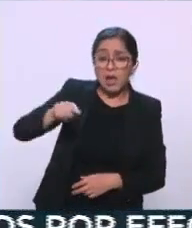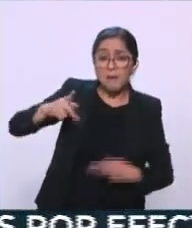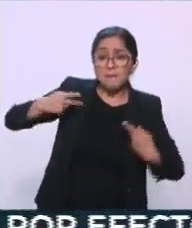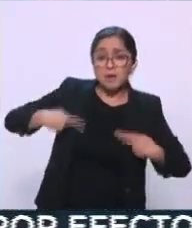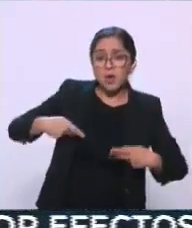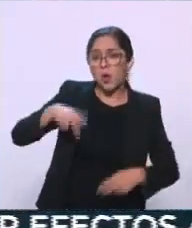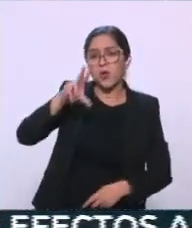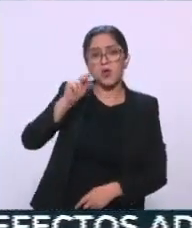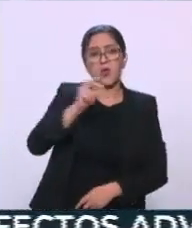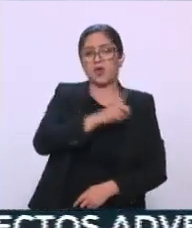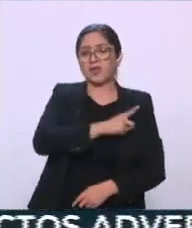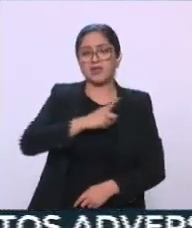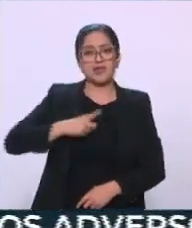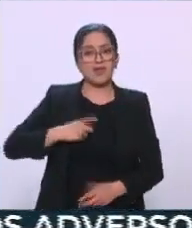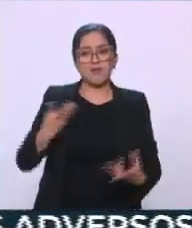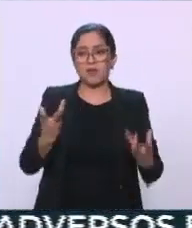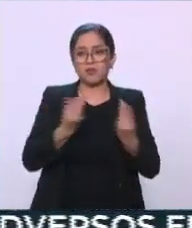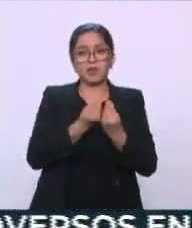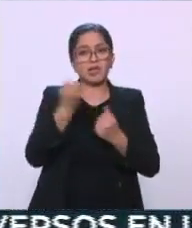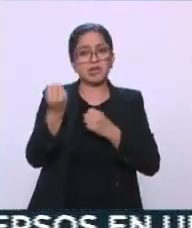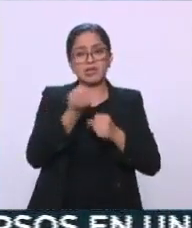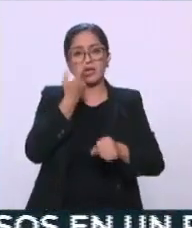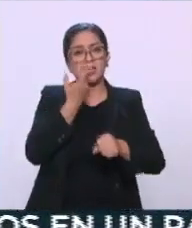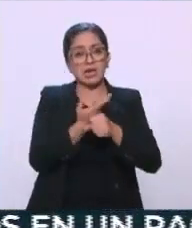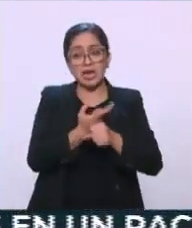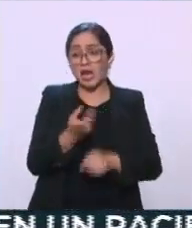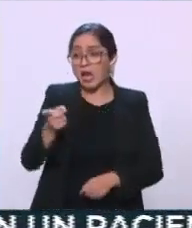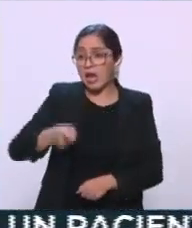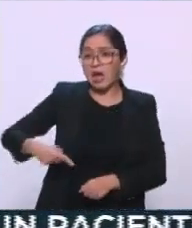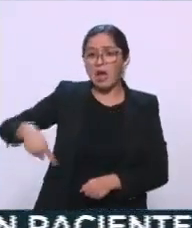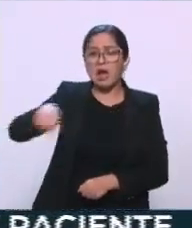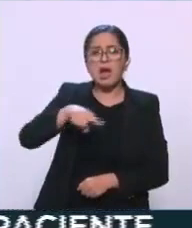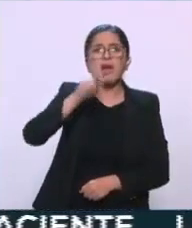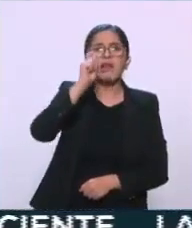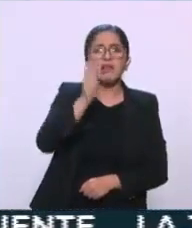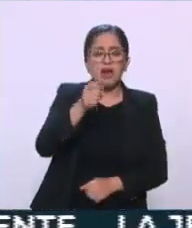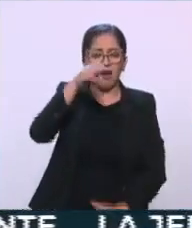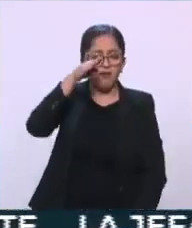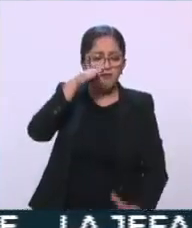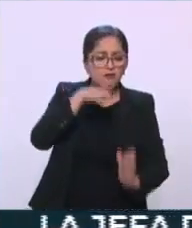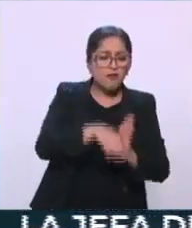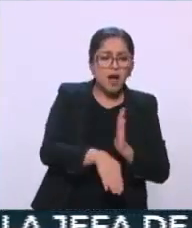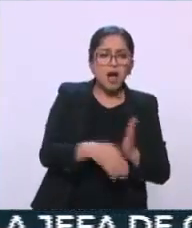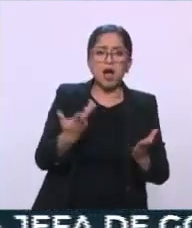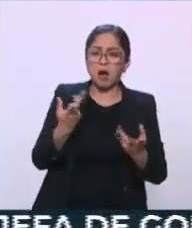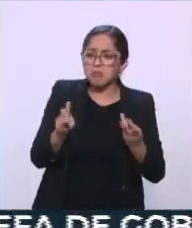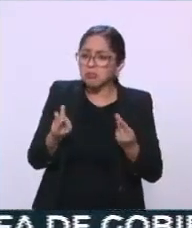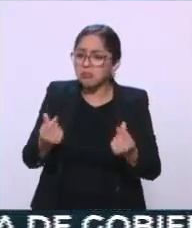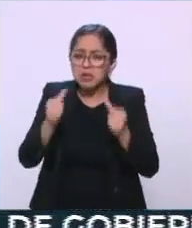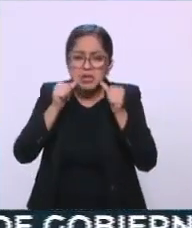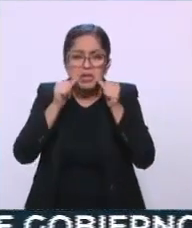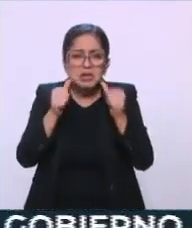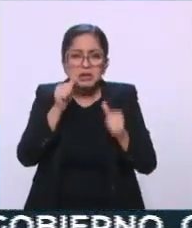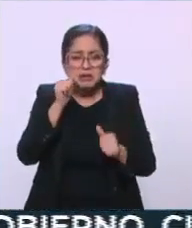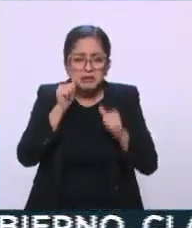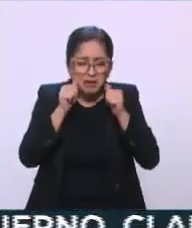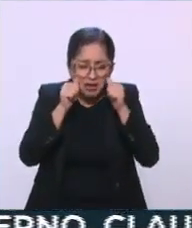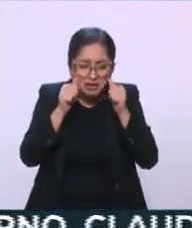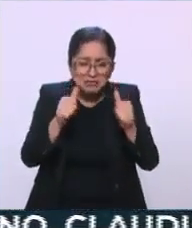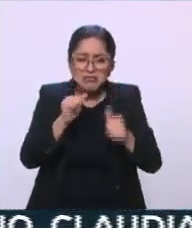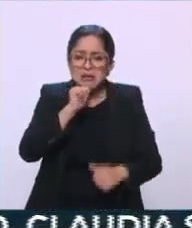¿verdad? Es una garantía de fracaso total. Ineficiencia y corrupción son pues su